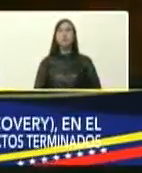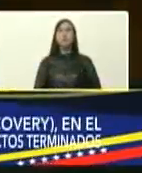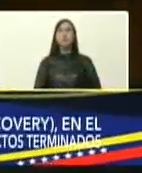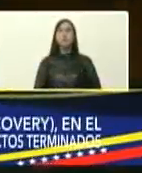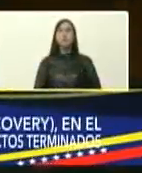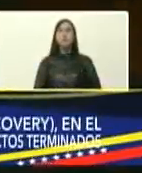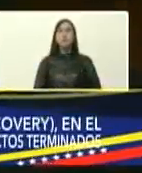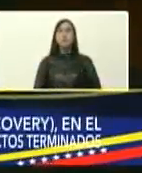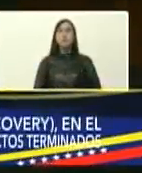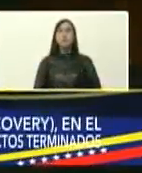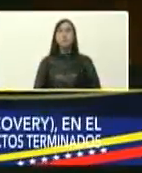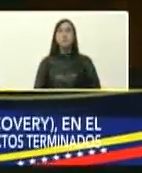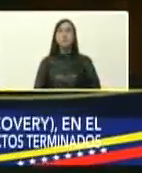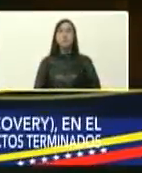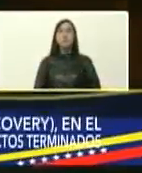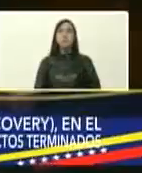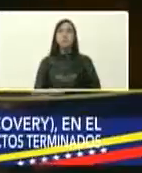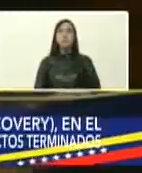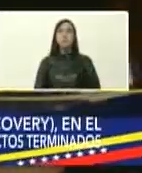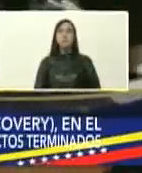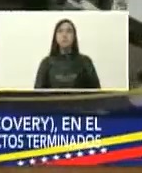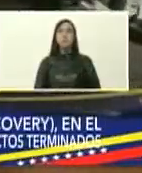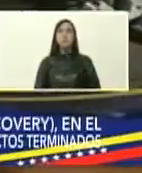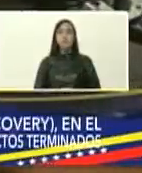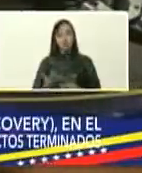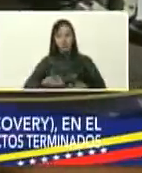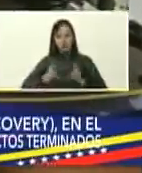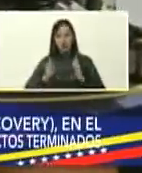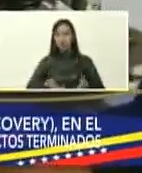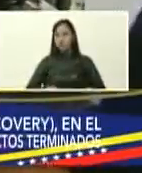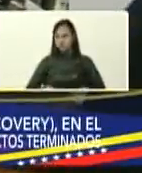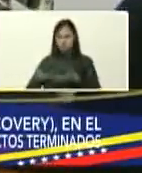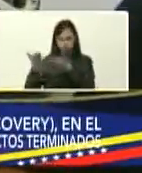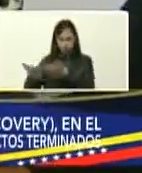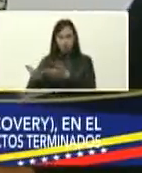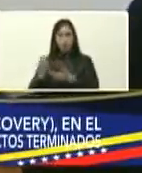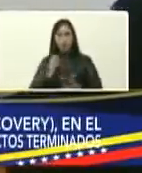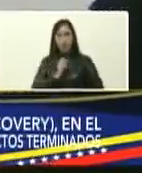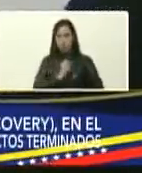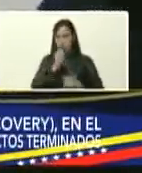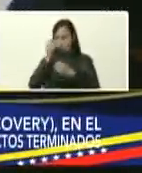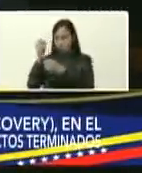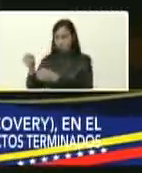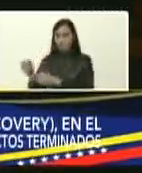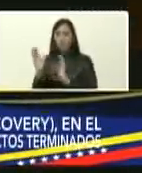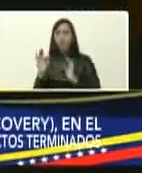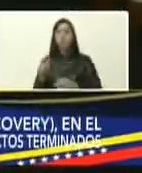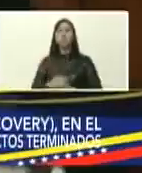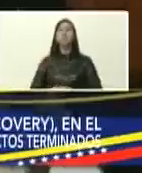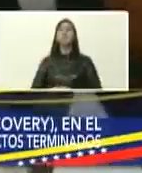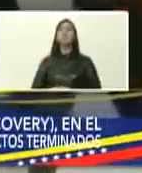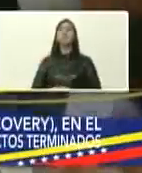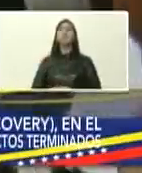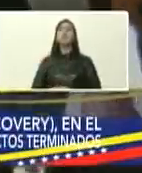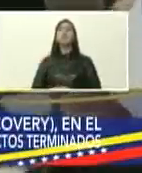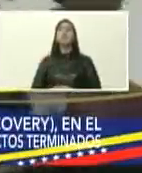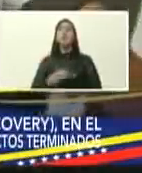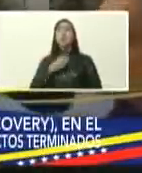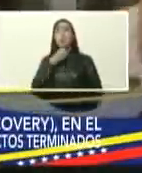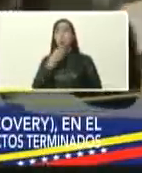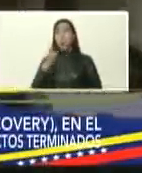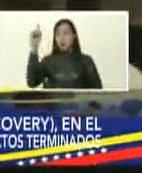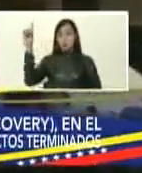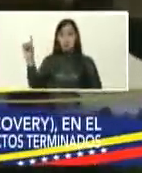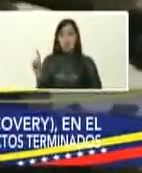posible. Sí, adelante, donde venga aquí la compañera para que nos dé su experiencia. Bueno, presidente, mientras viene la